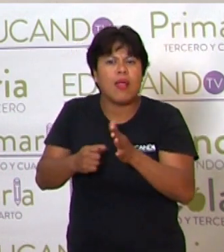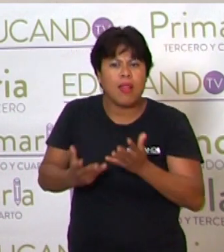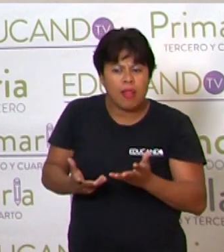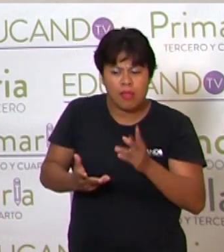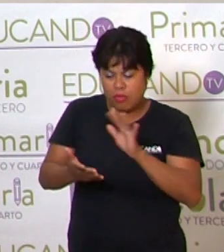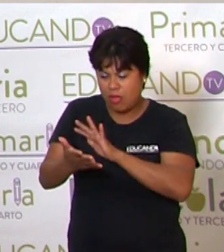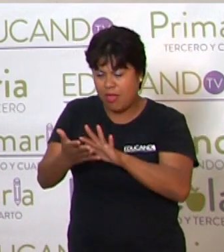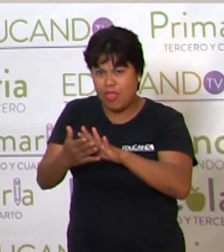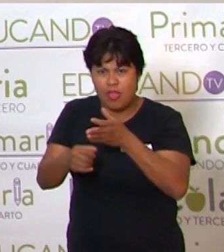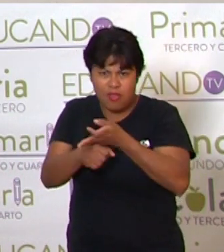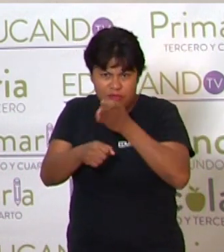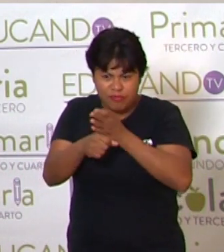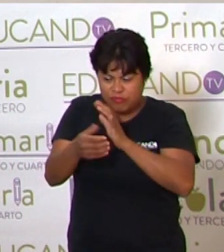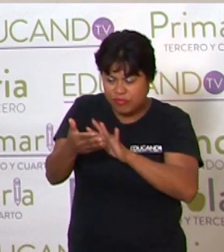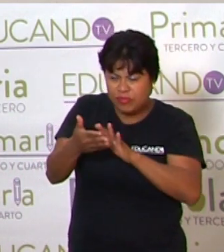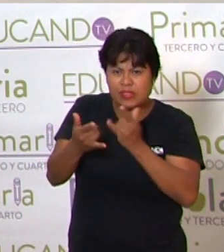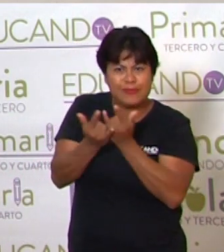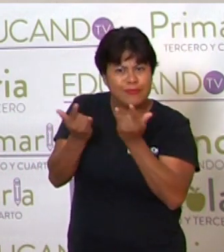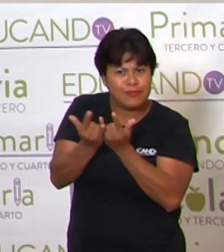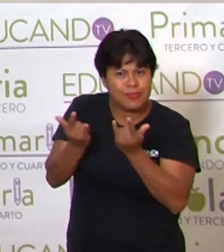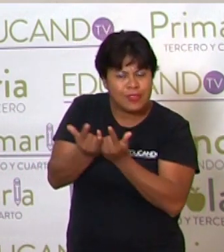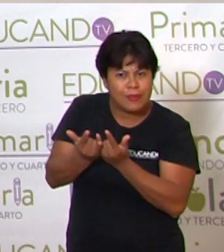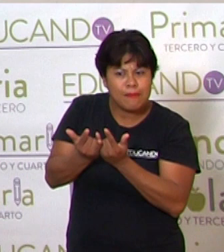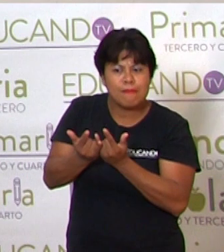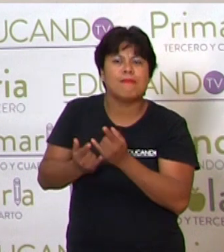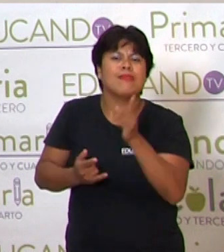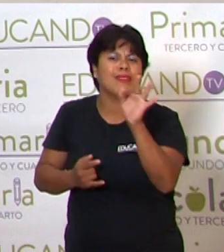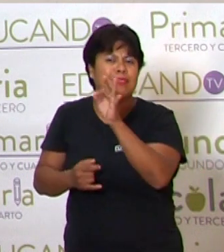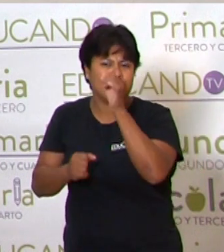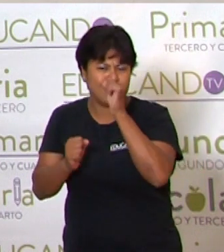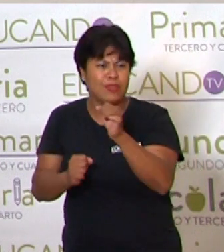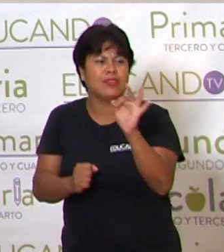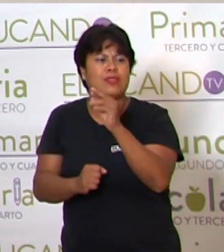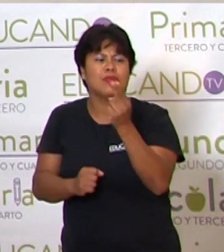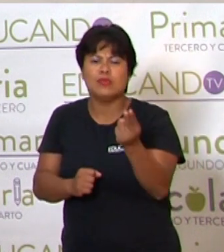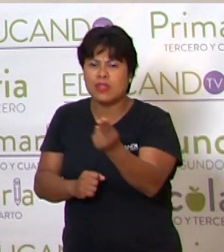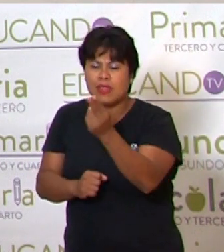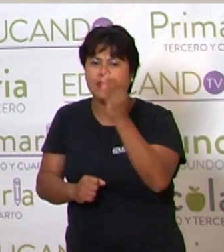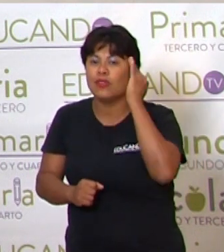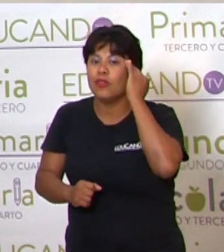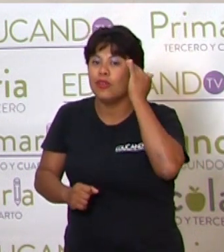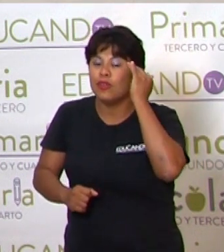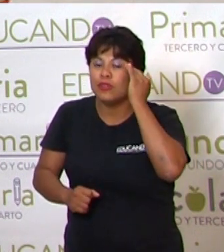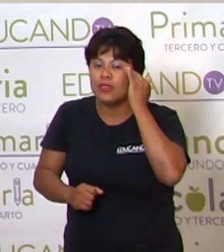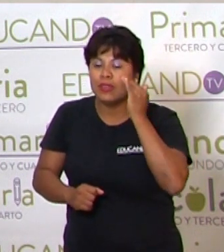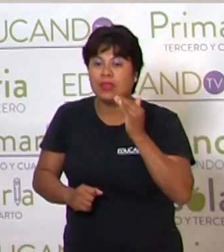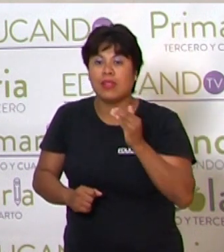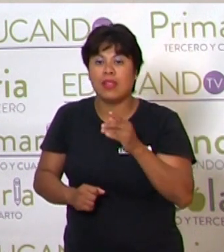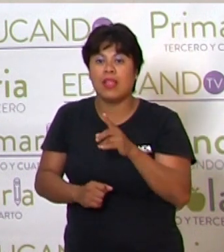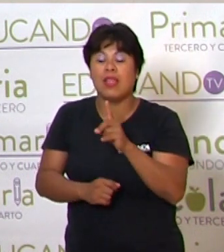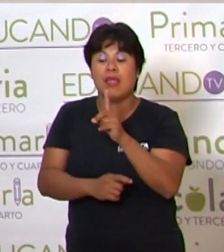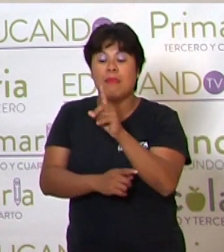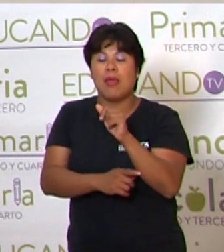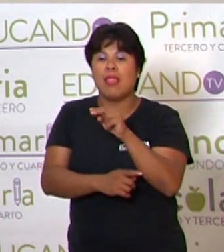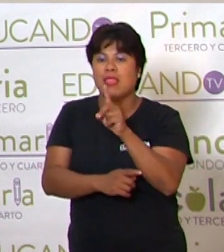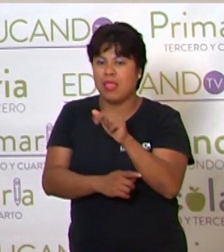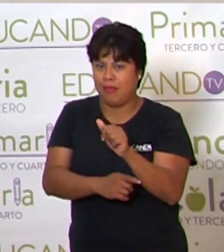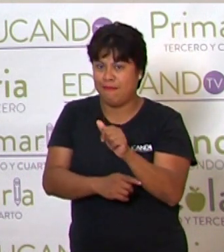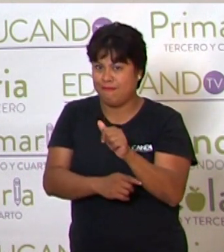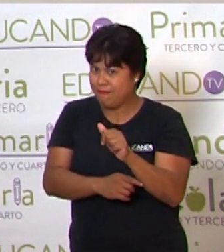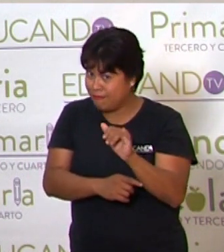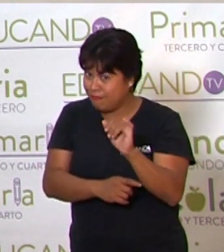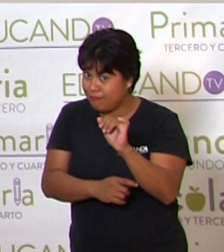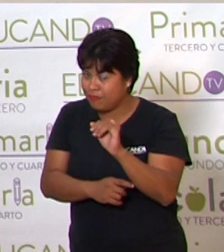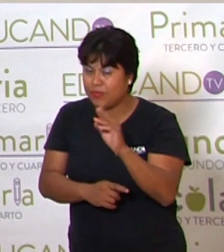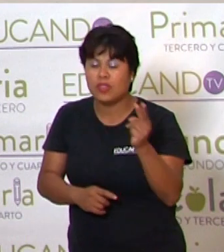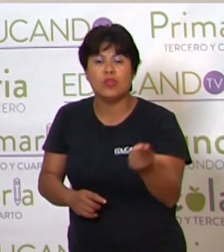leído un cómic? ¿Una historieta? Estoy seguro que muchos de ustedes conocen el manga, ¿verdad?